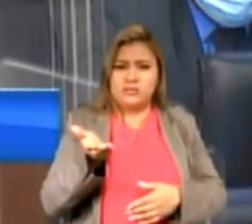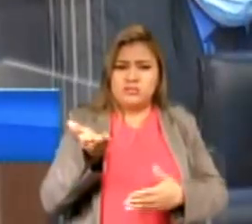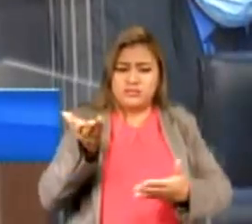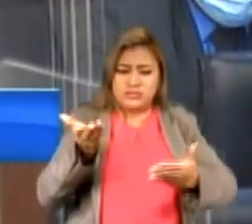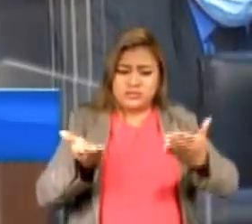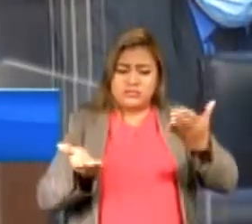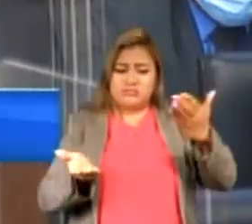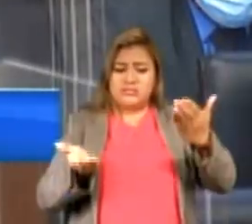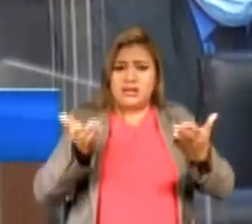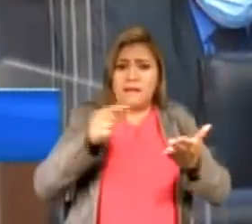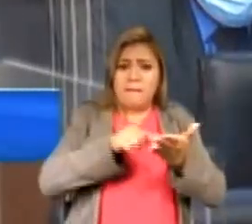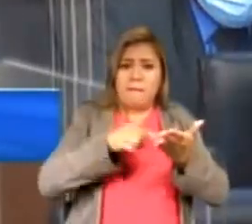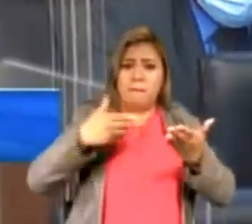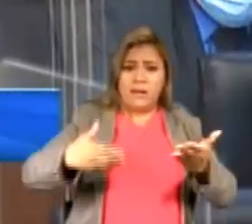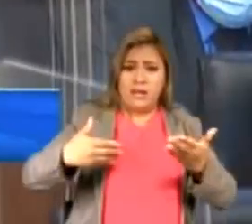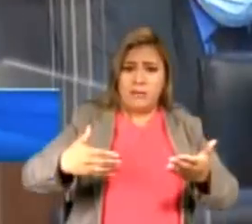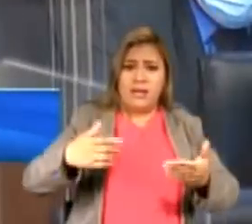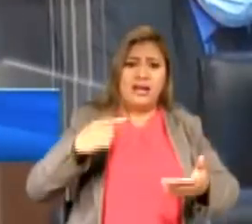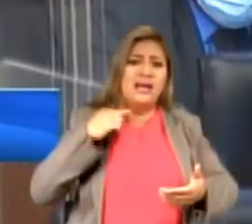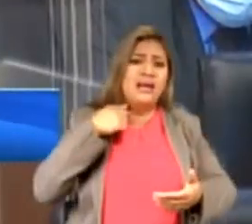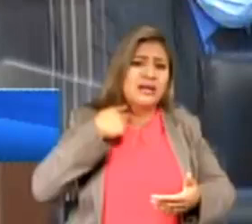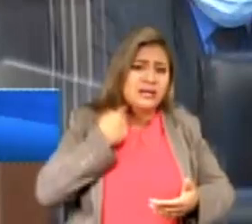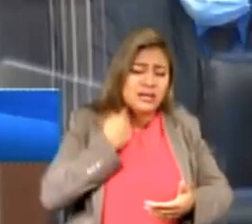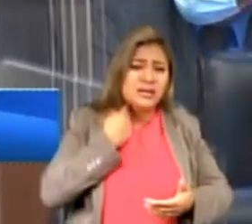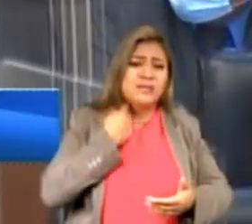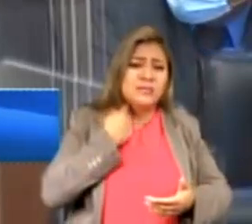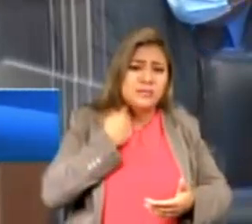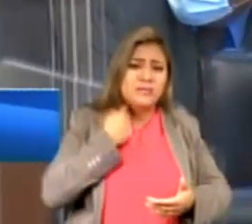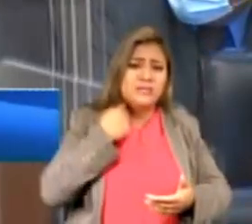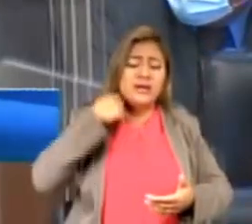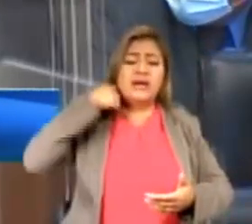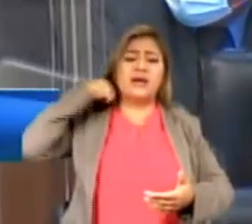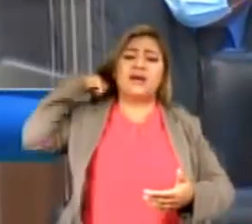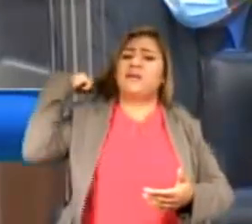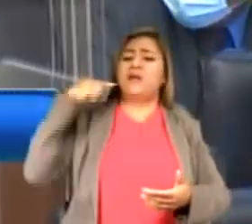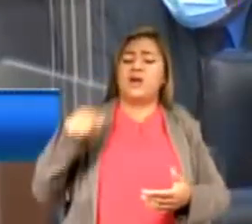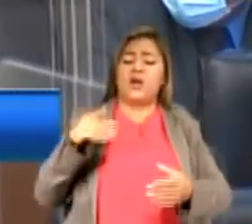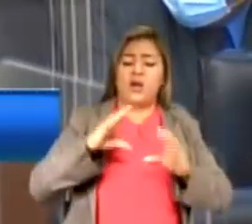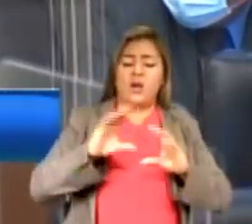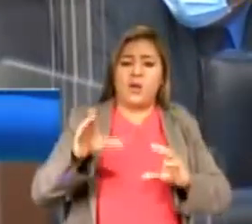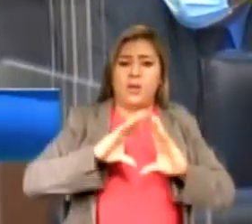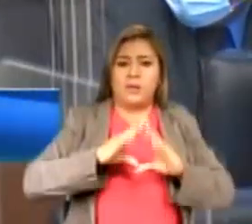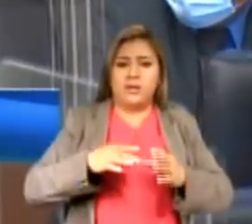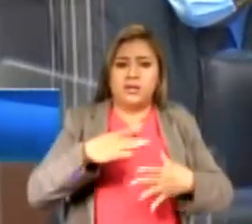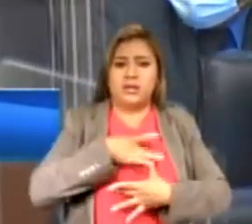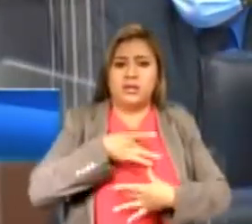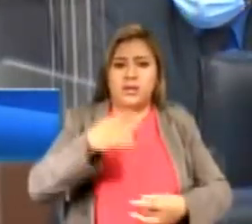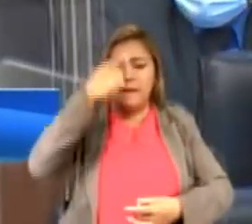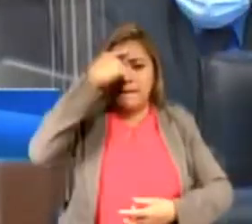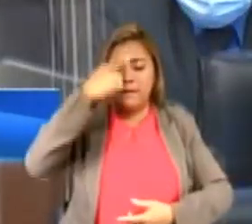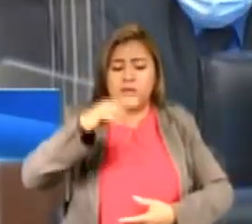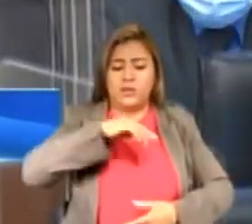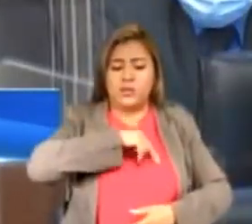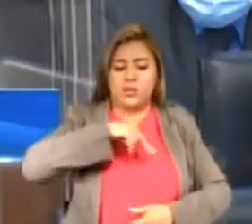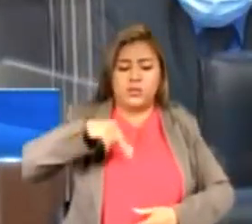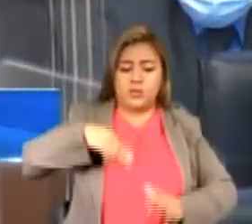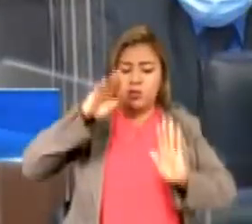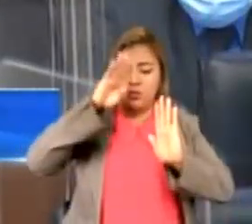46%. Y hay una ley, un proyecto de ley en la Comisión de Salud para nosotros rebajar